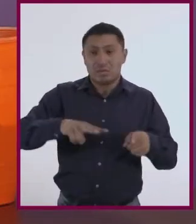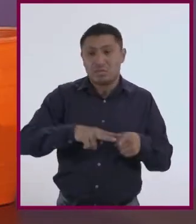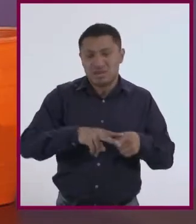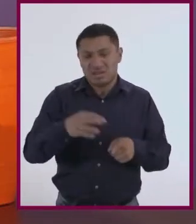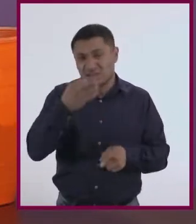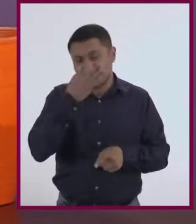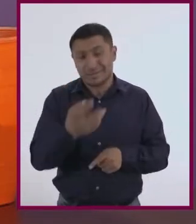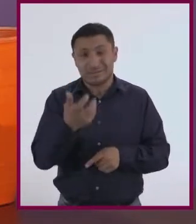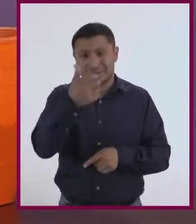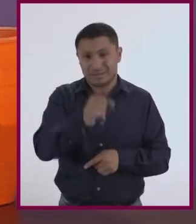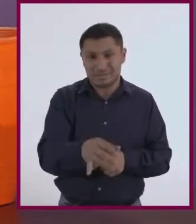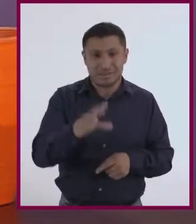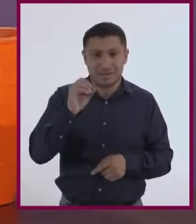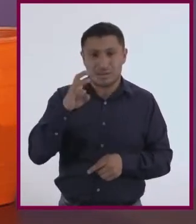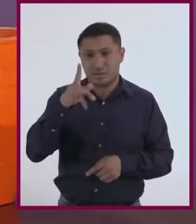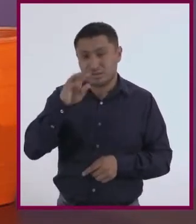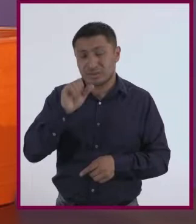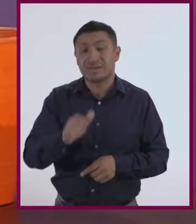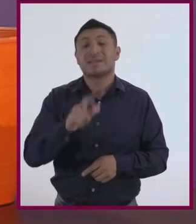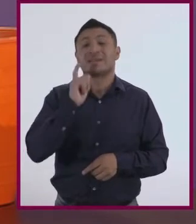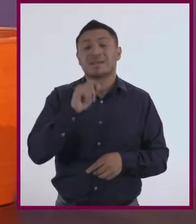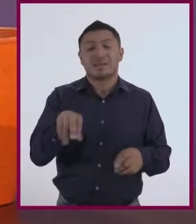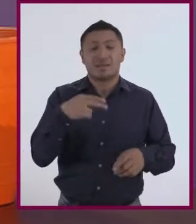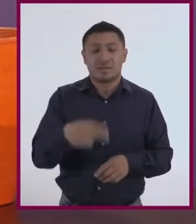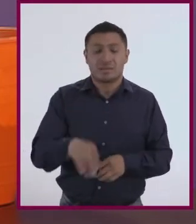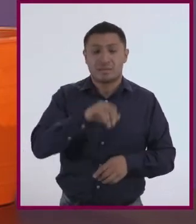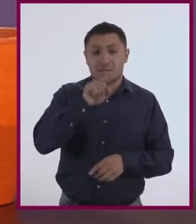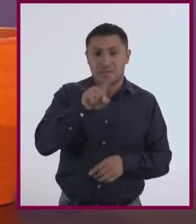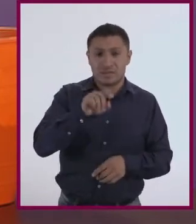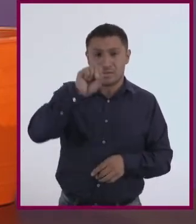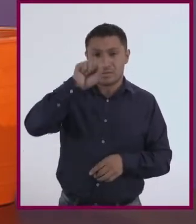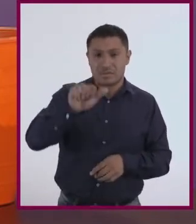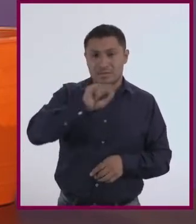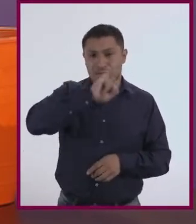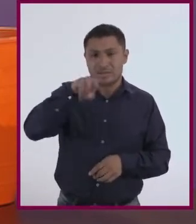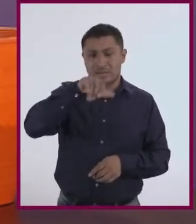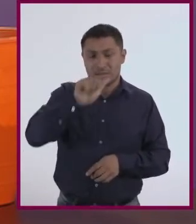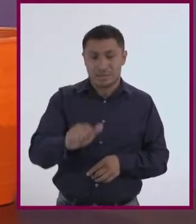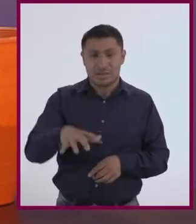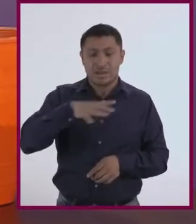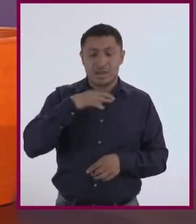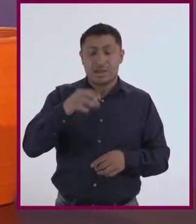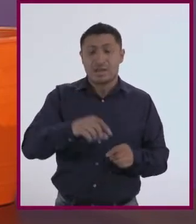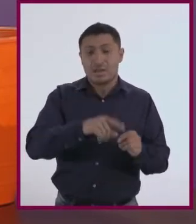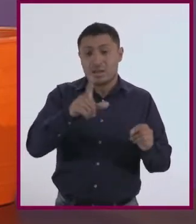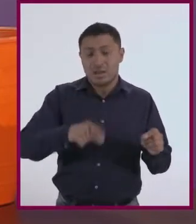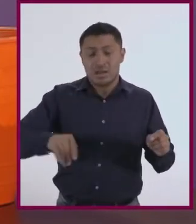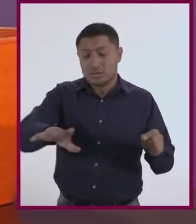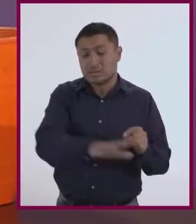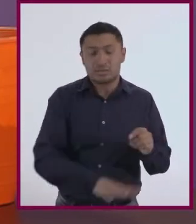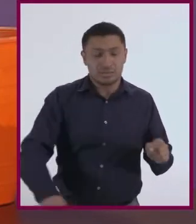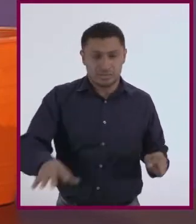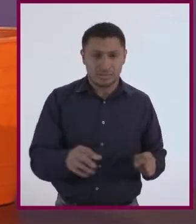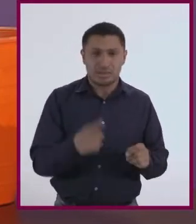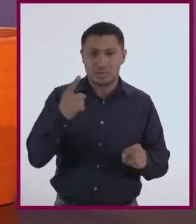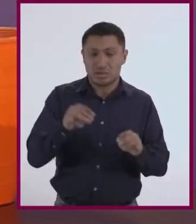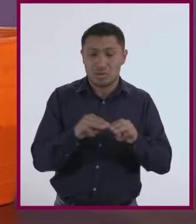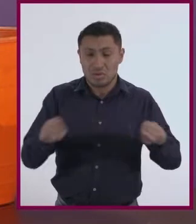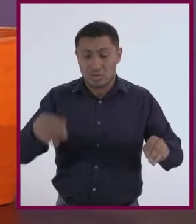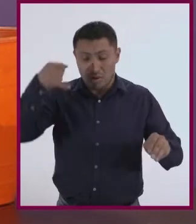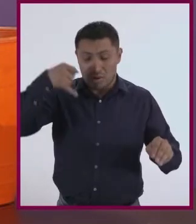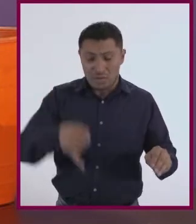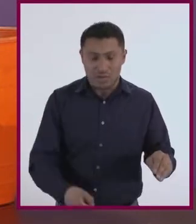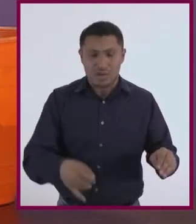cercano. A esta forma de composta se le llama composta de zanja. Se deben acomodar una base de hojas secas como base, debe medir 1 metro